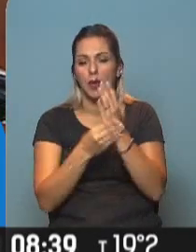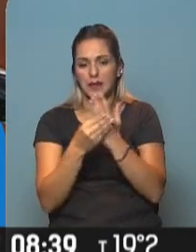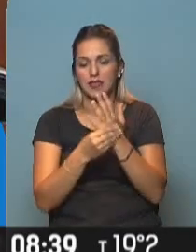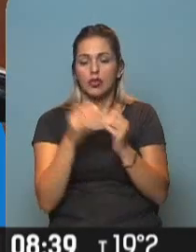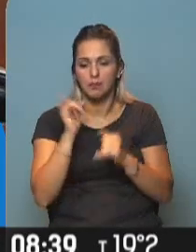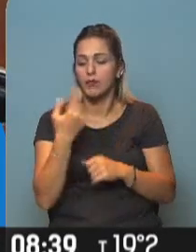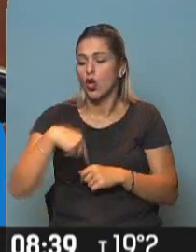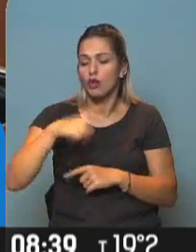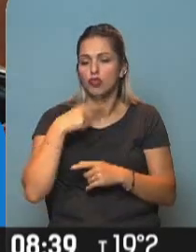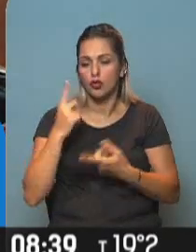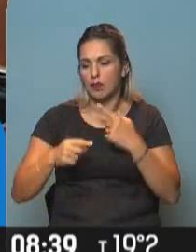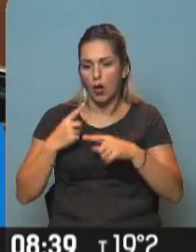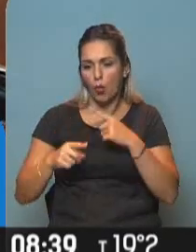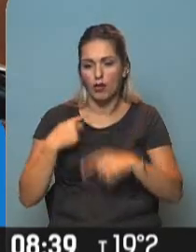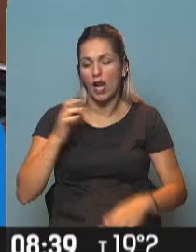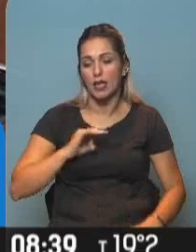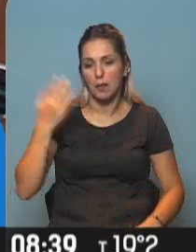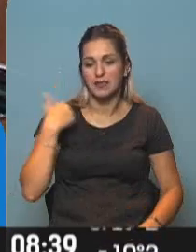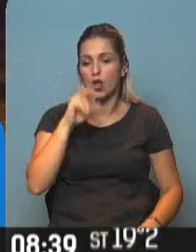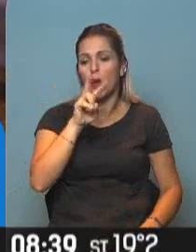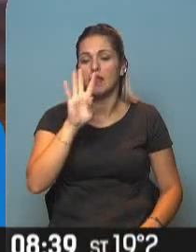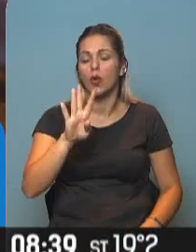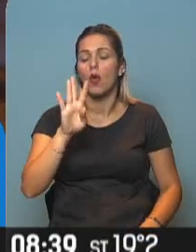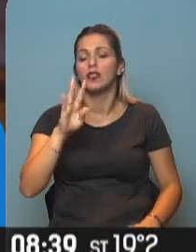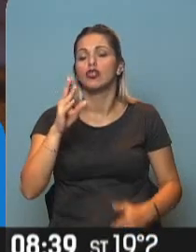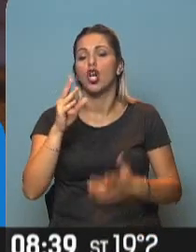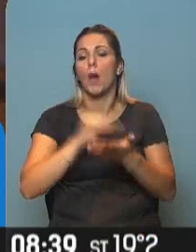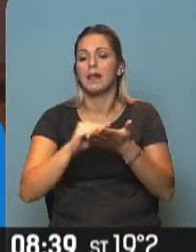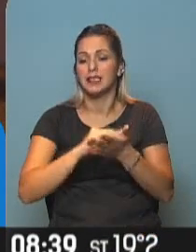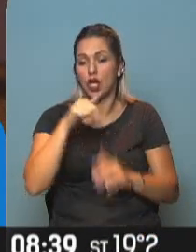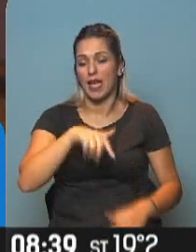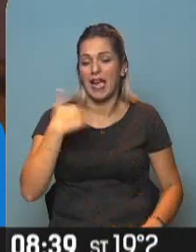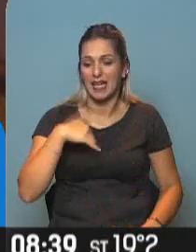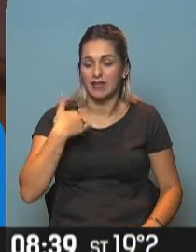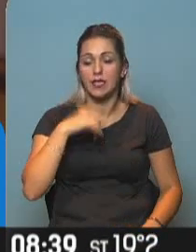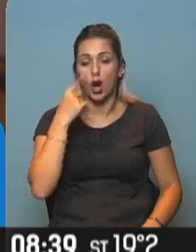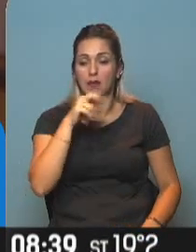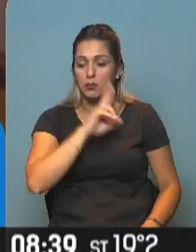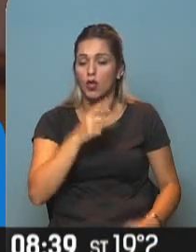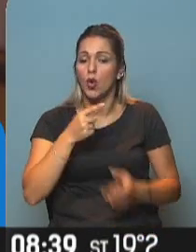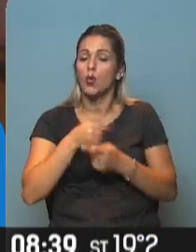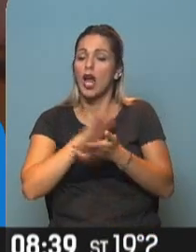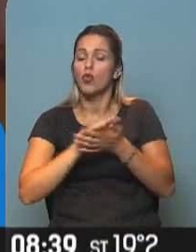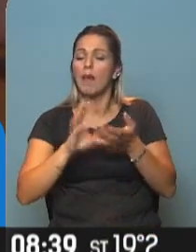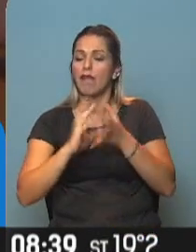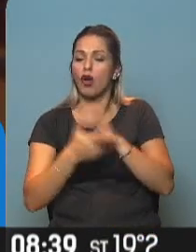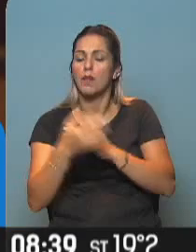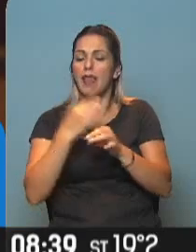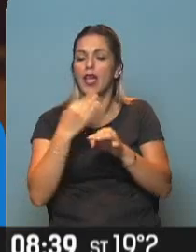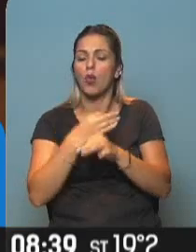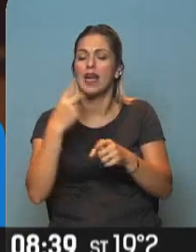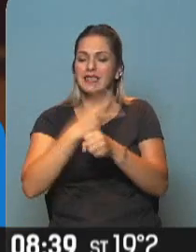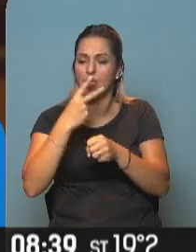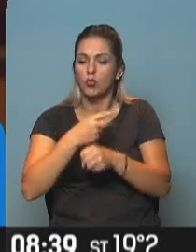hemos acordado el año pasado con los 24 ministros y ministras de la argentina un nuevo modelo de escuela secundaria para el país que está